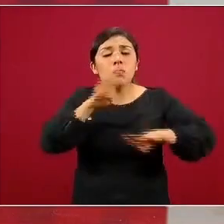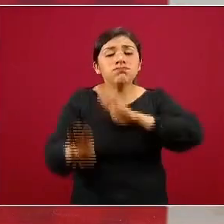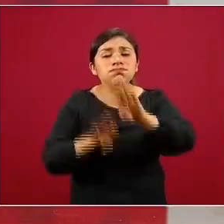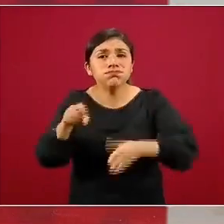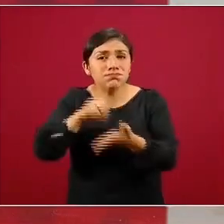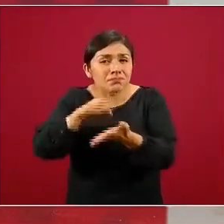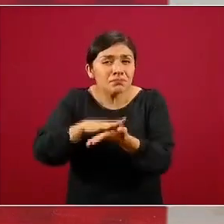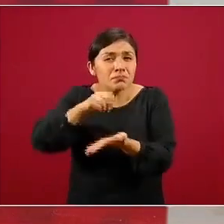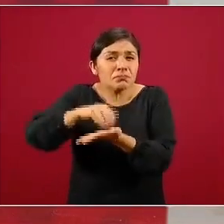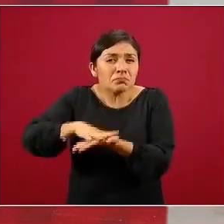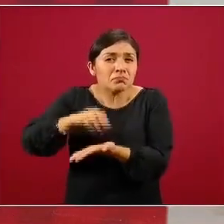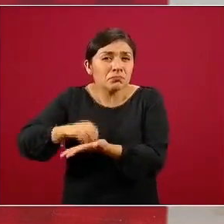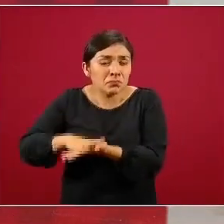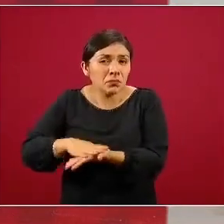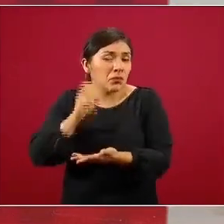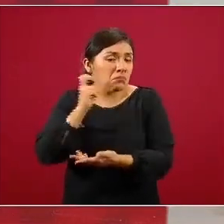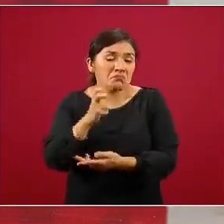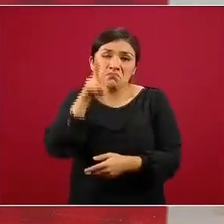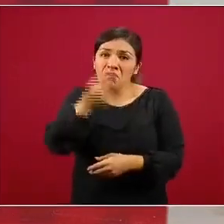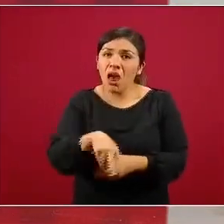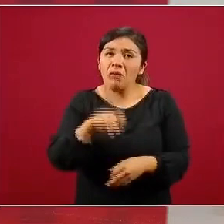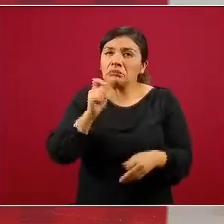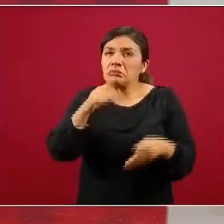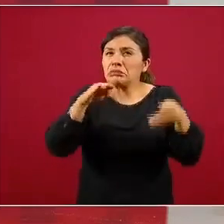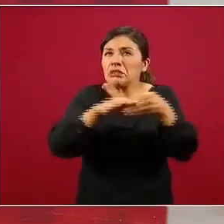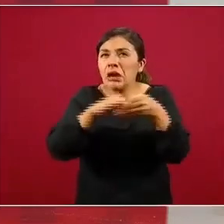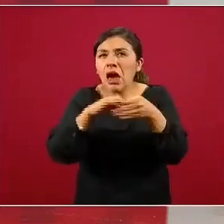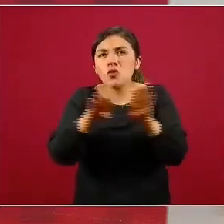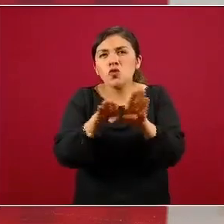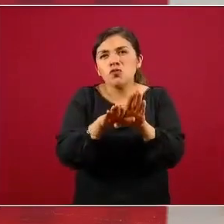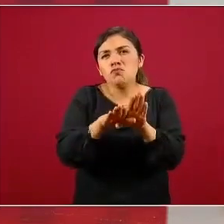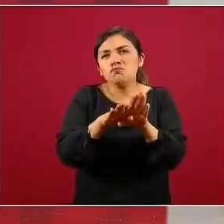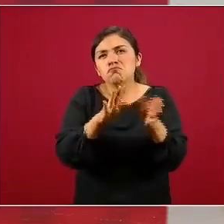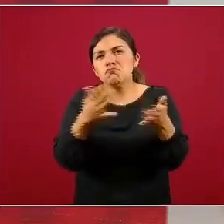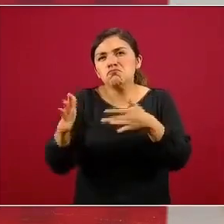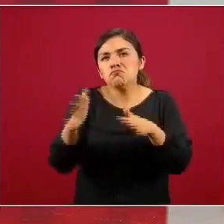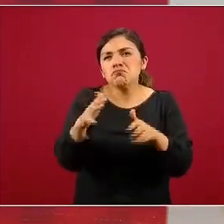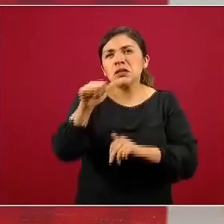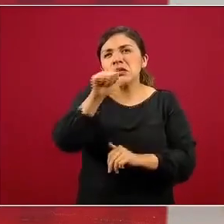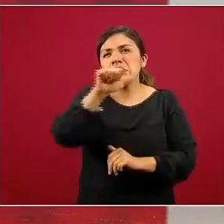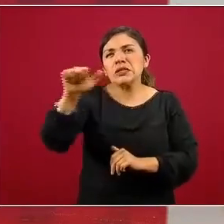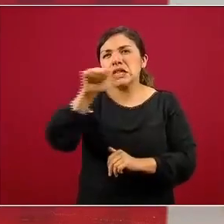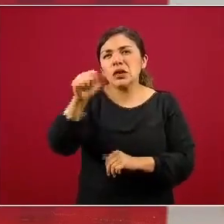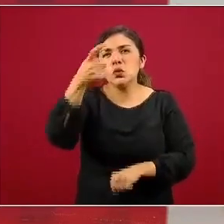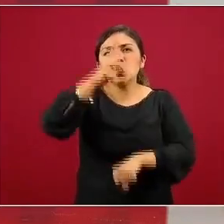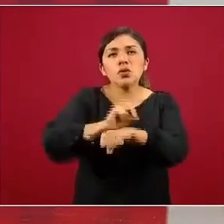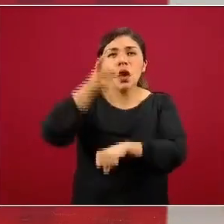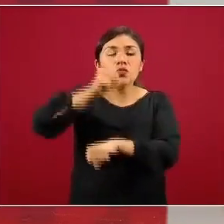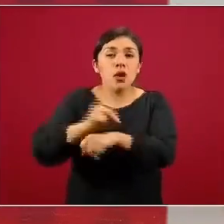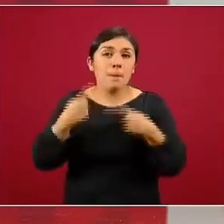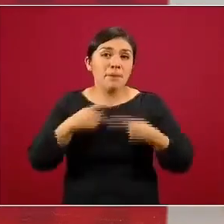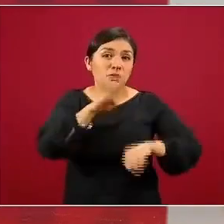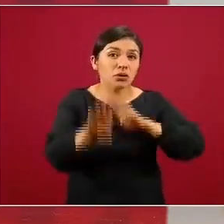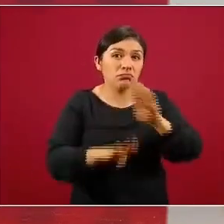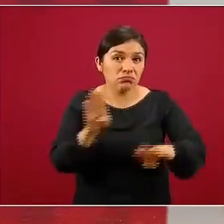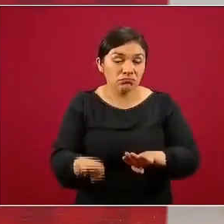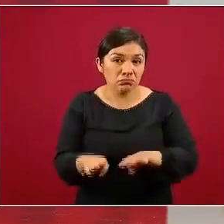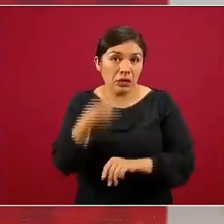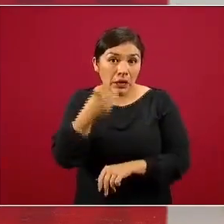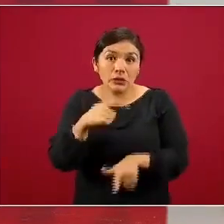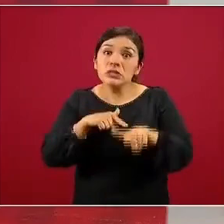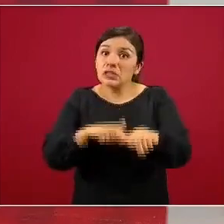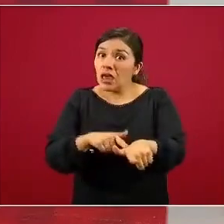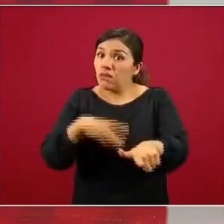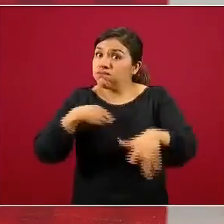que se registran es aproximadamente cercana a 600 al día. Entonces, esto